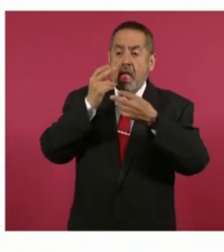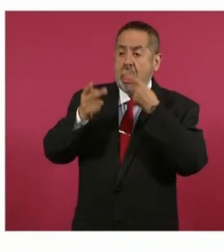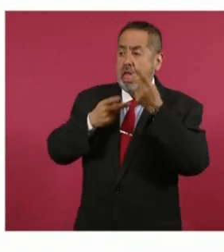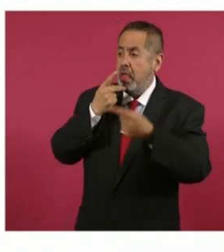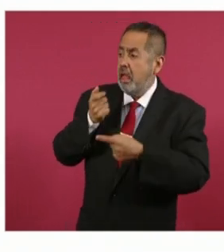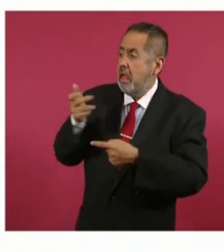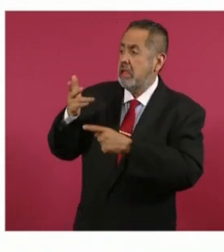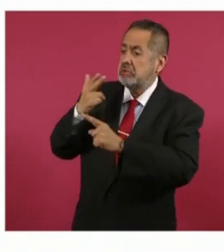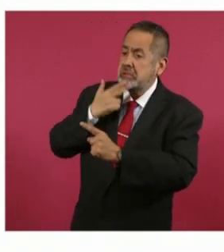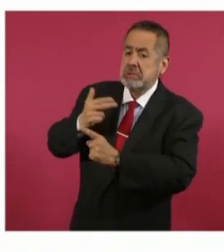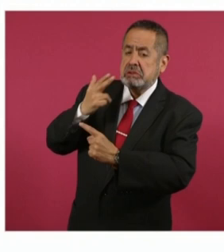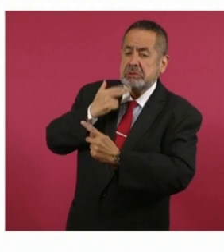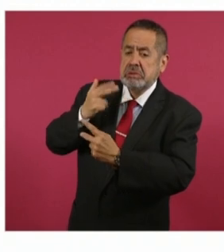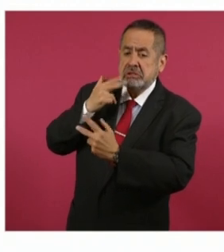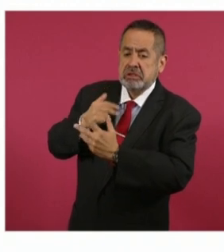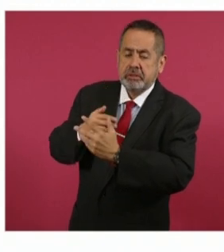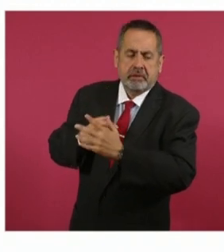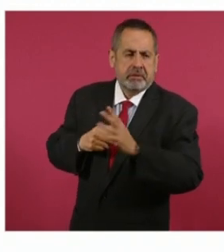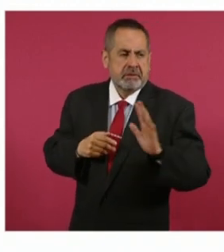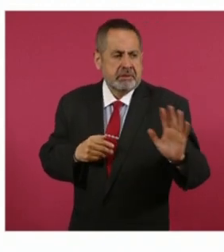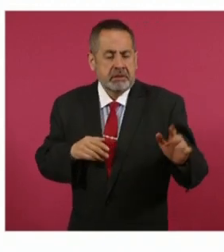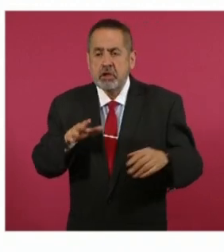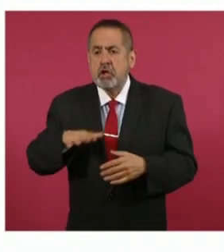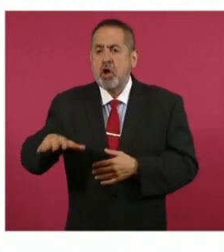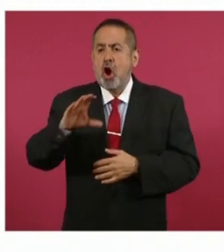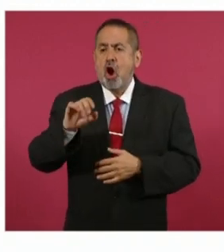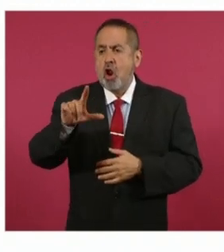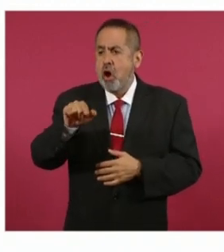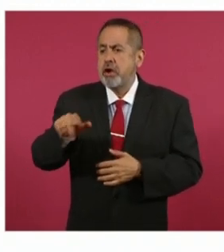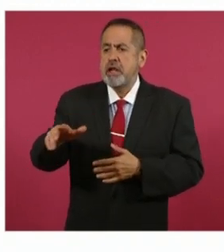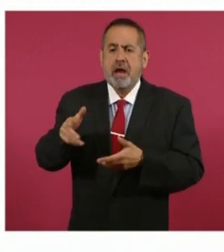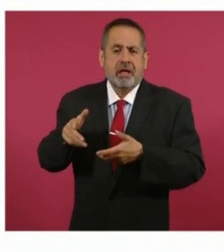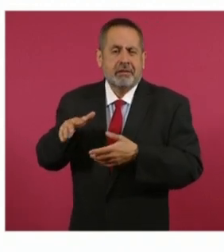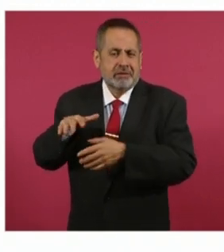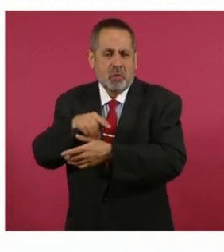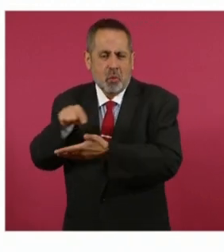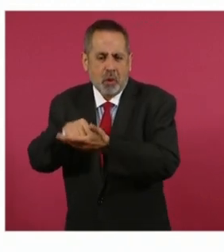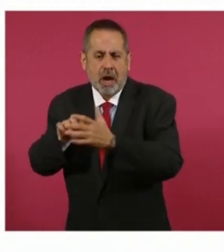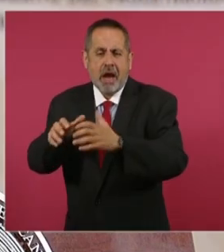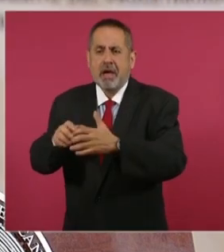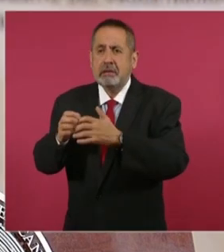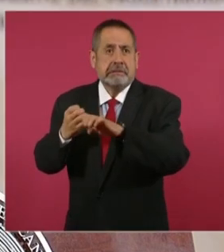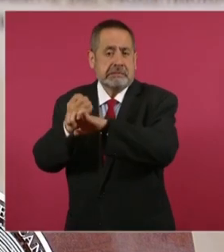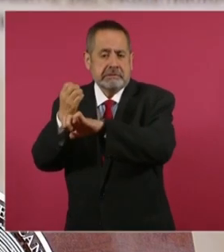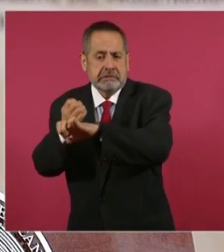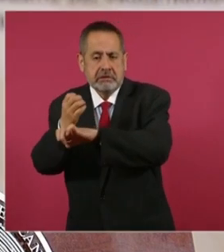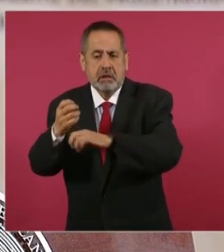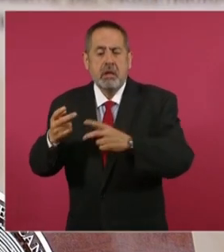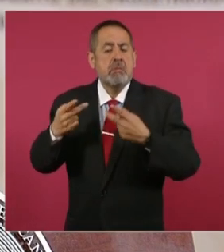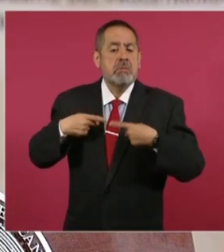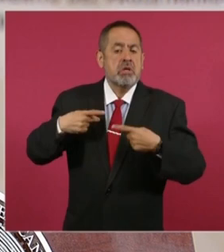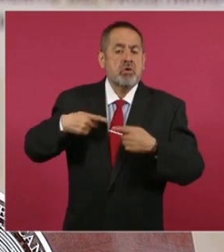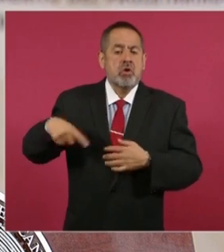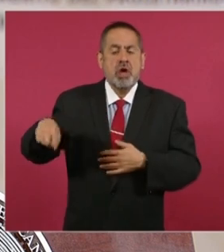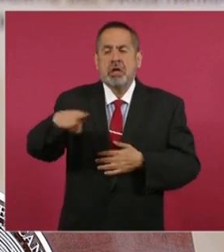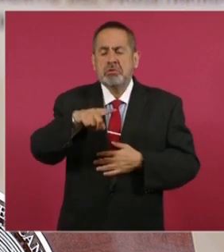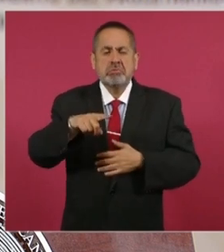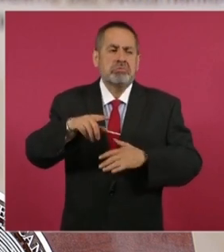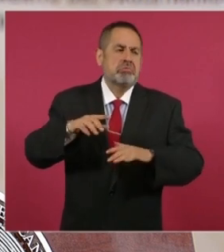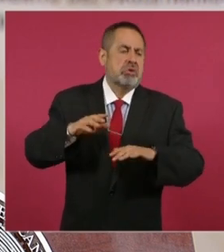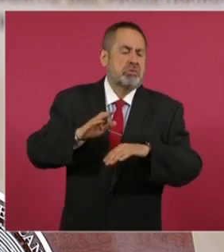en las colonias, barrios, municipios y estados del país la gente ya